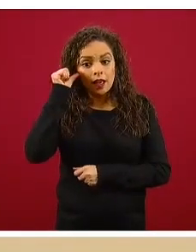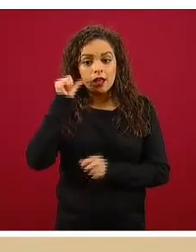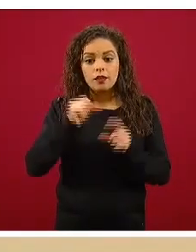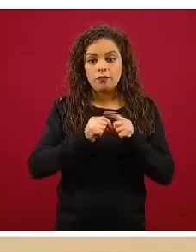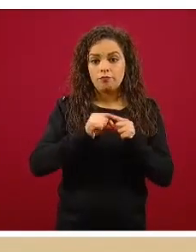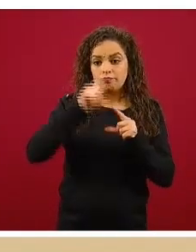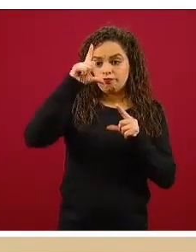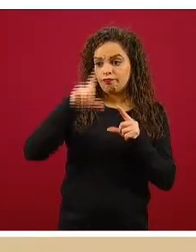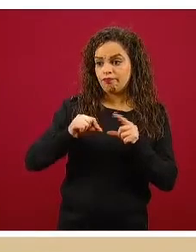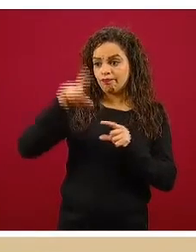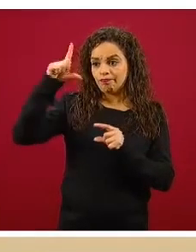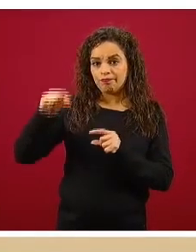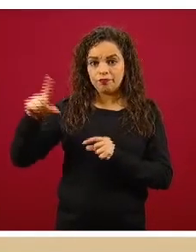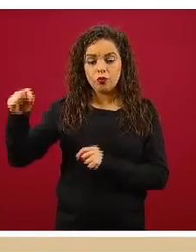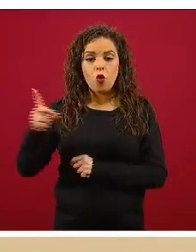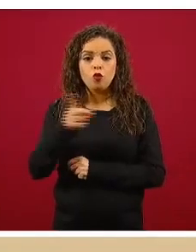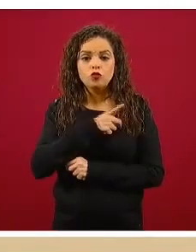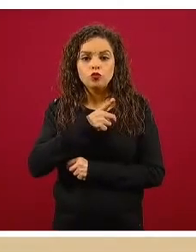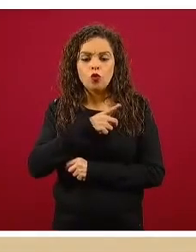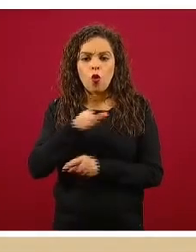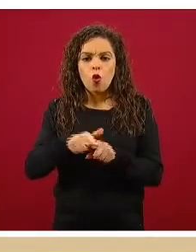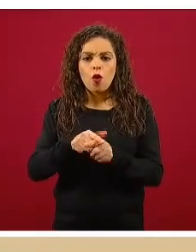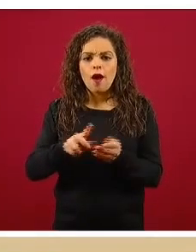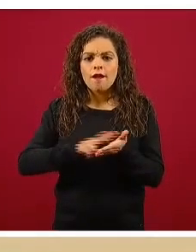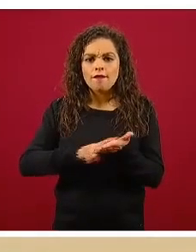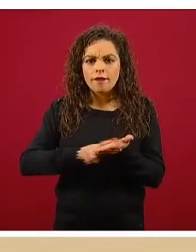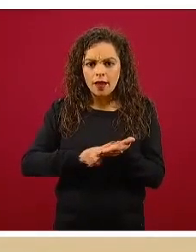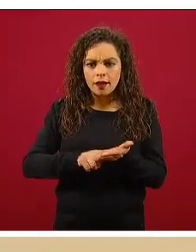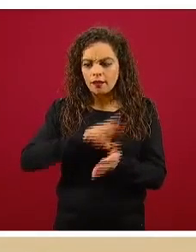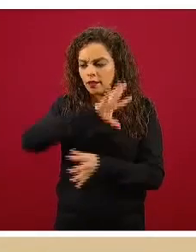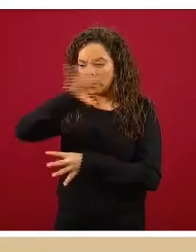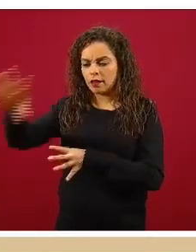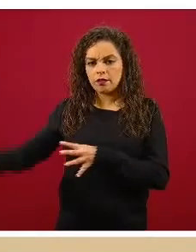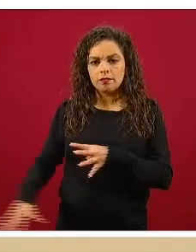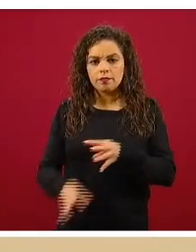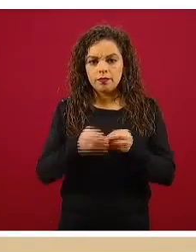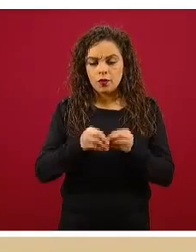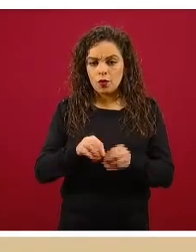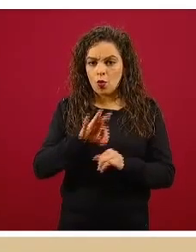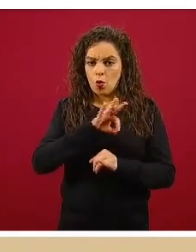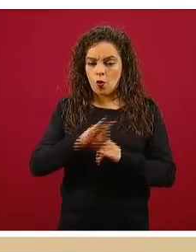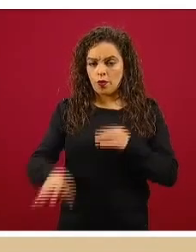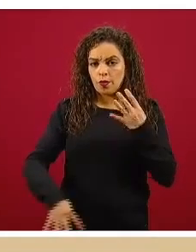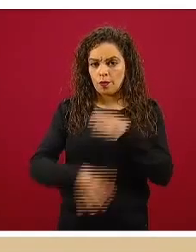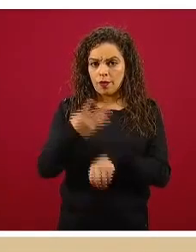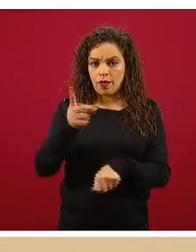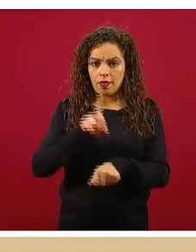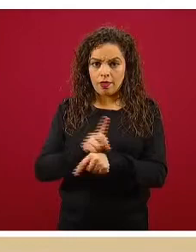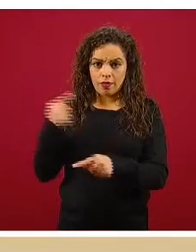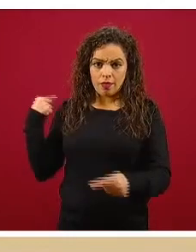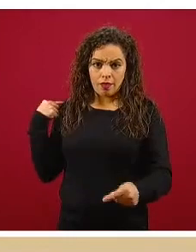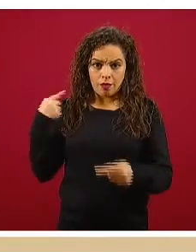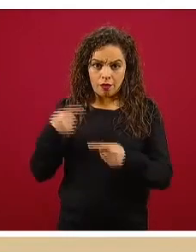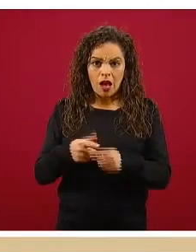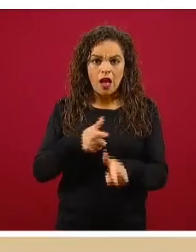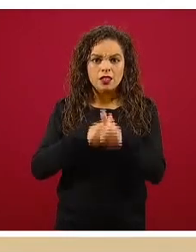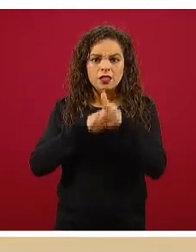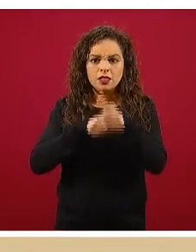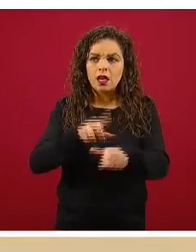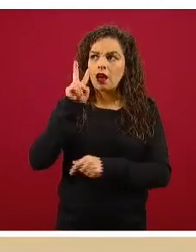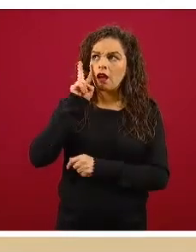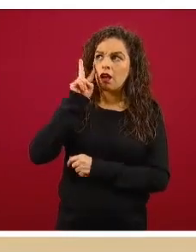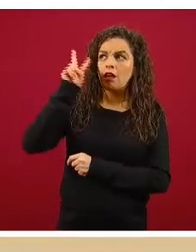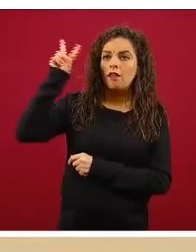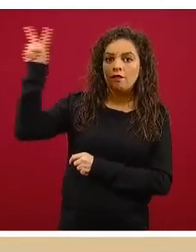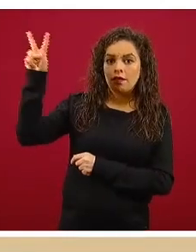verdes esta tasa de incidencia acumulada en los últimos 14 días. La sigue mostrando en las